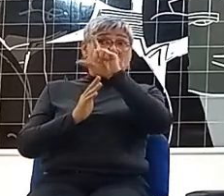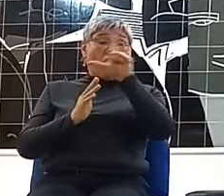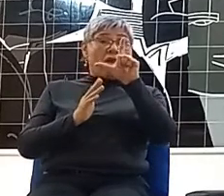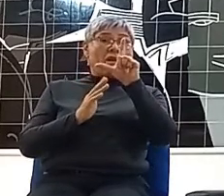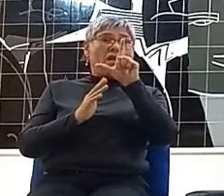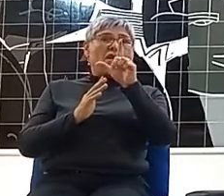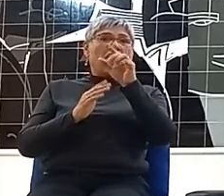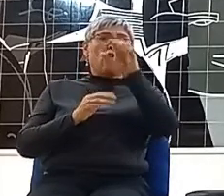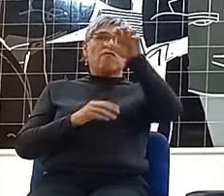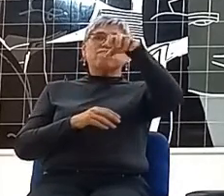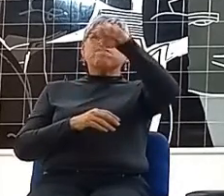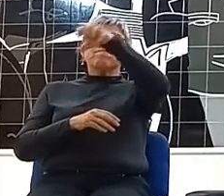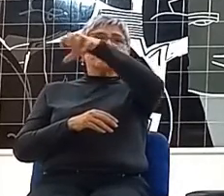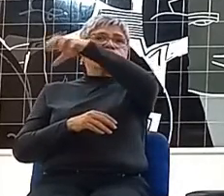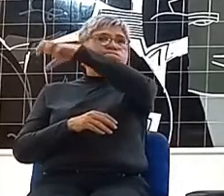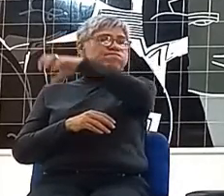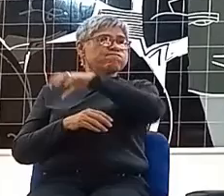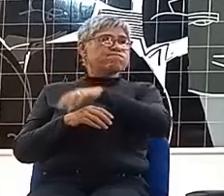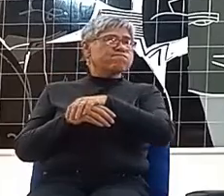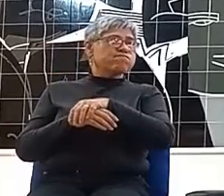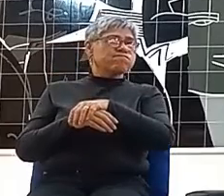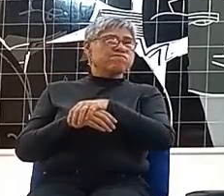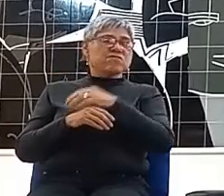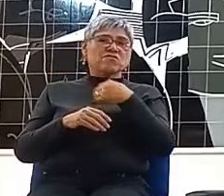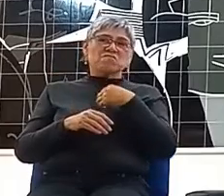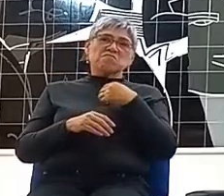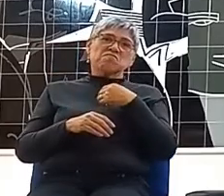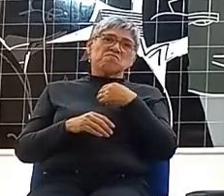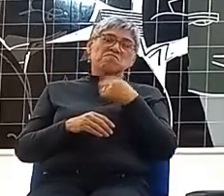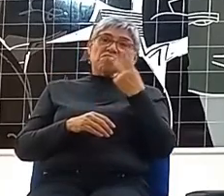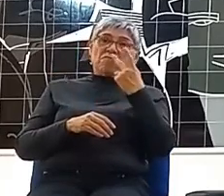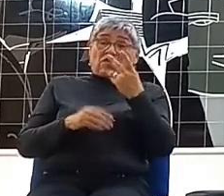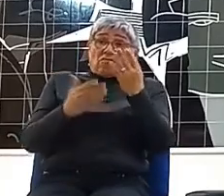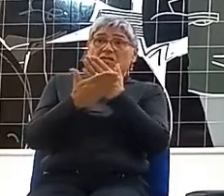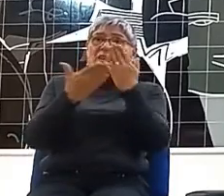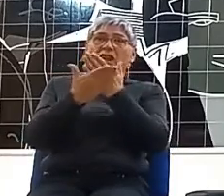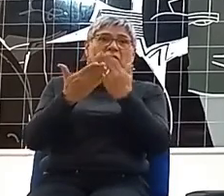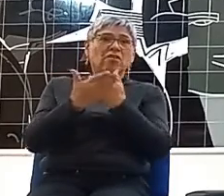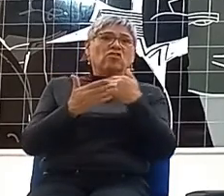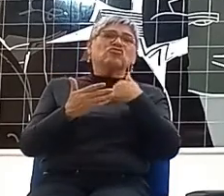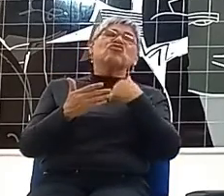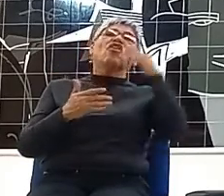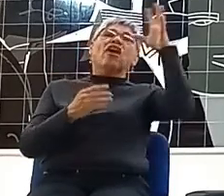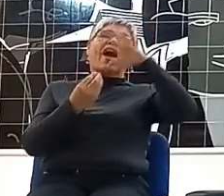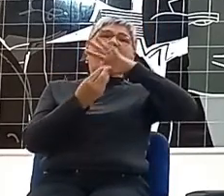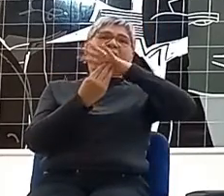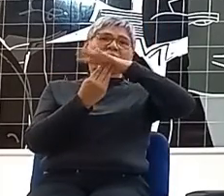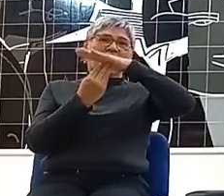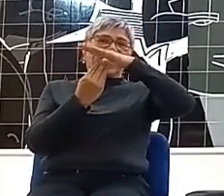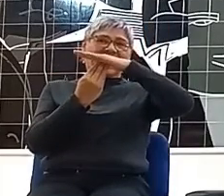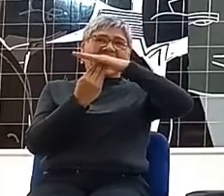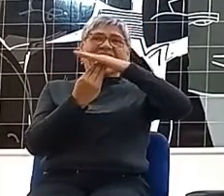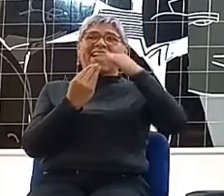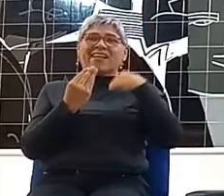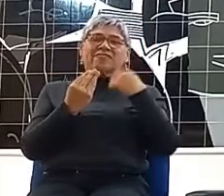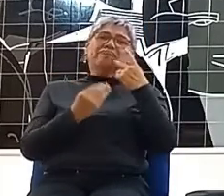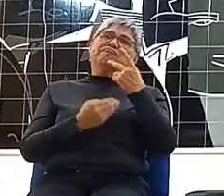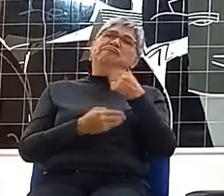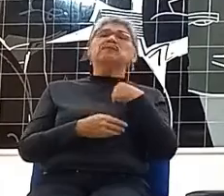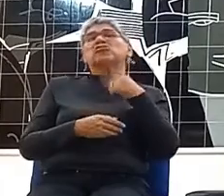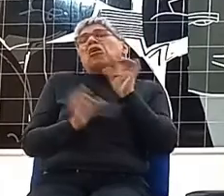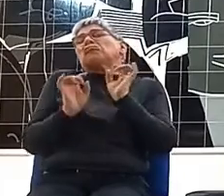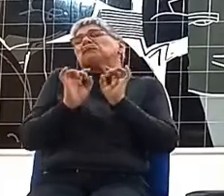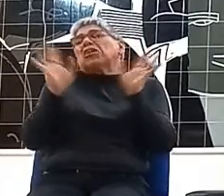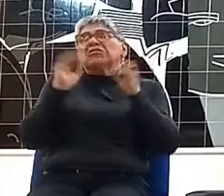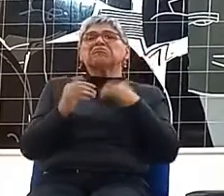empezaron a tener estantes con libros. Por casualidad, yo estaba en el centro comercial Arboleda y, bueno, como